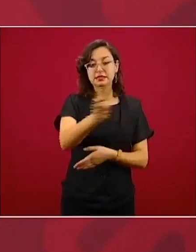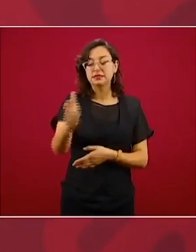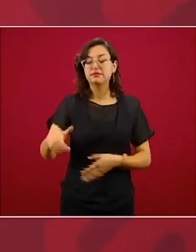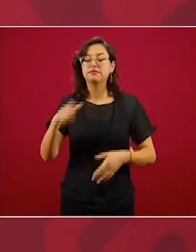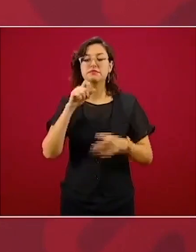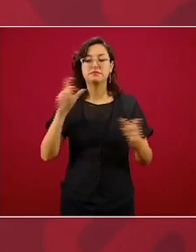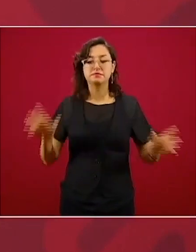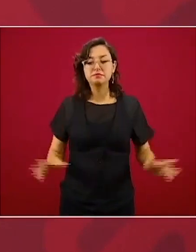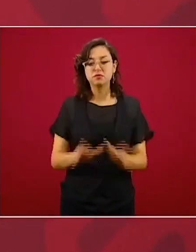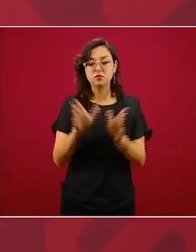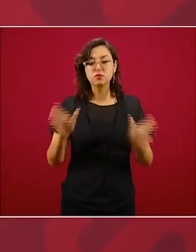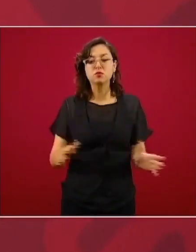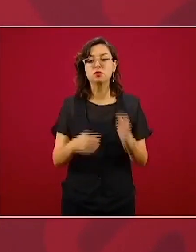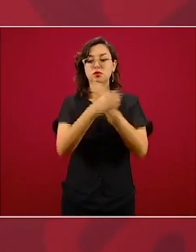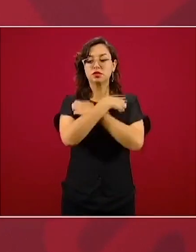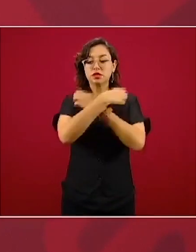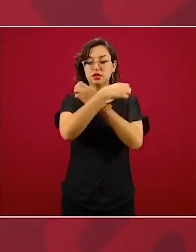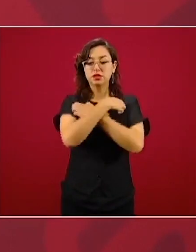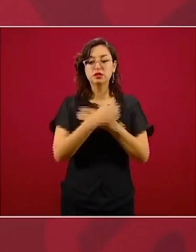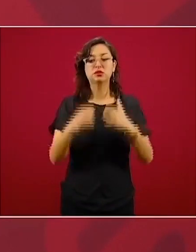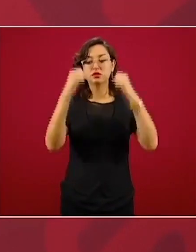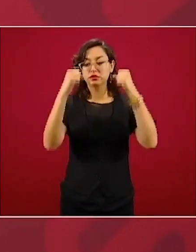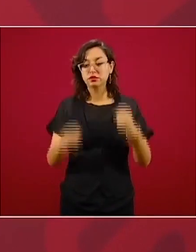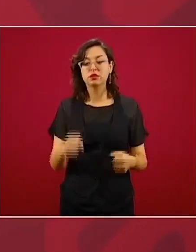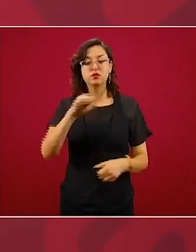la educación y se garantice la salud.